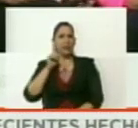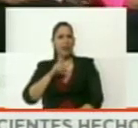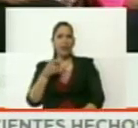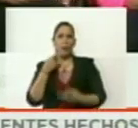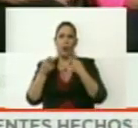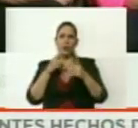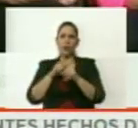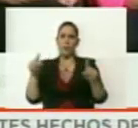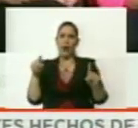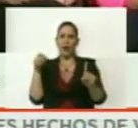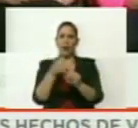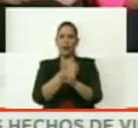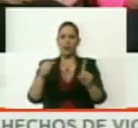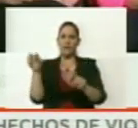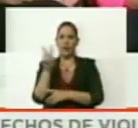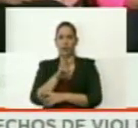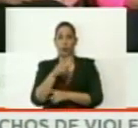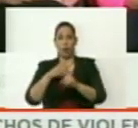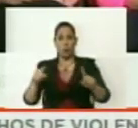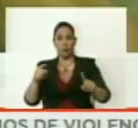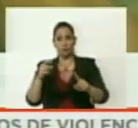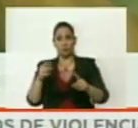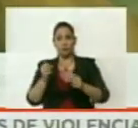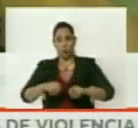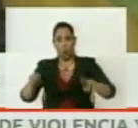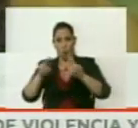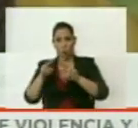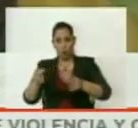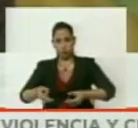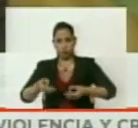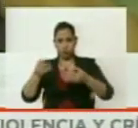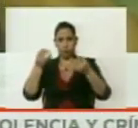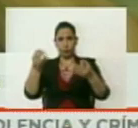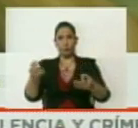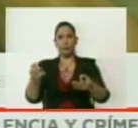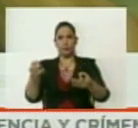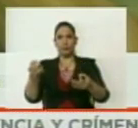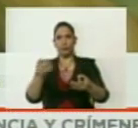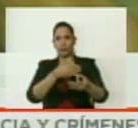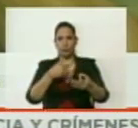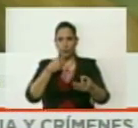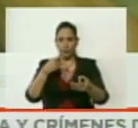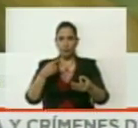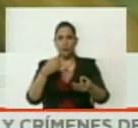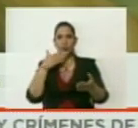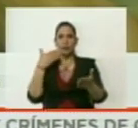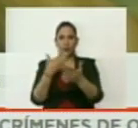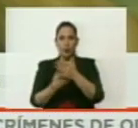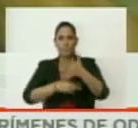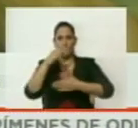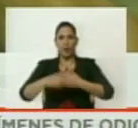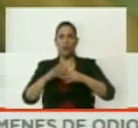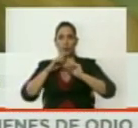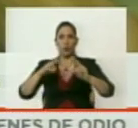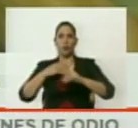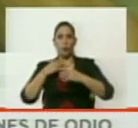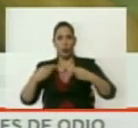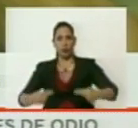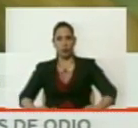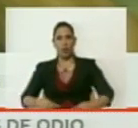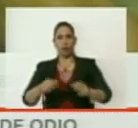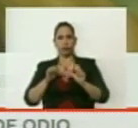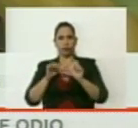Venezuela. Bueno, Naciones Unidas nos presentó, quiere decirlo, y lo agradecemos, su plan de respuesta humanitaria, que